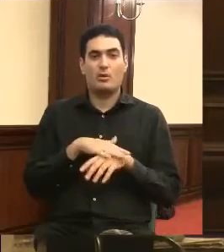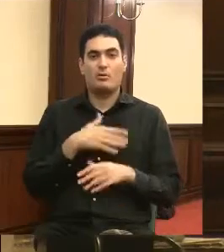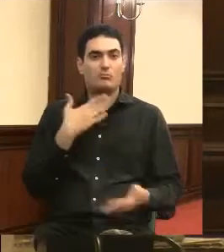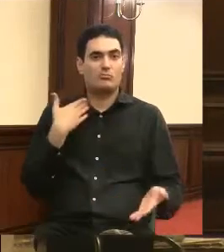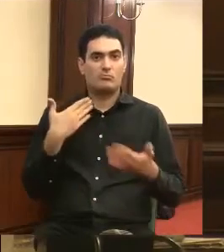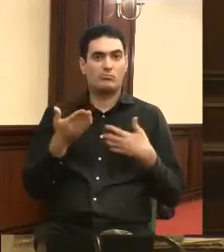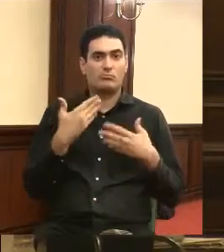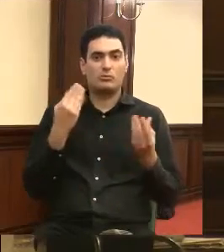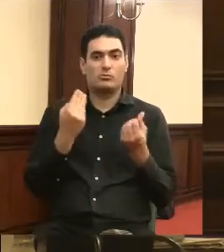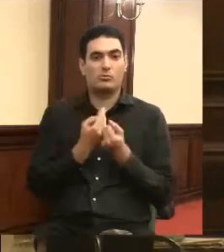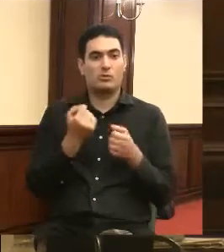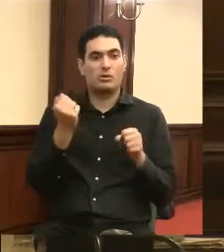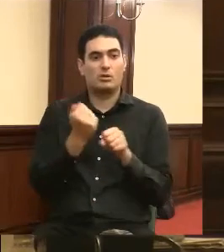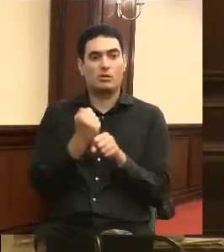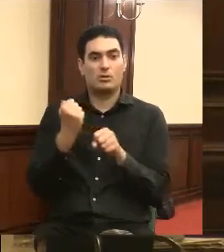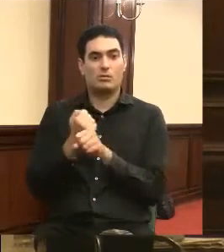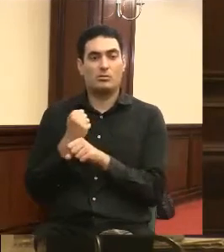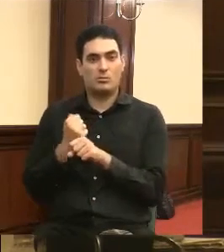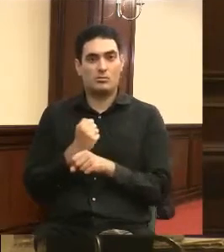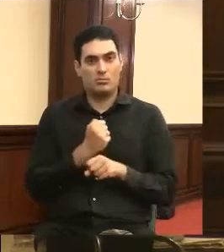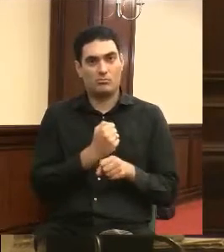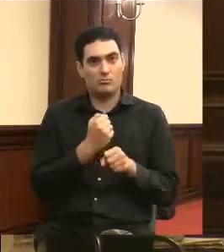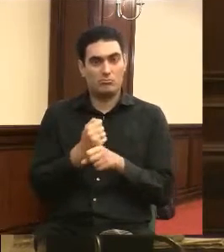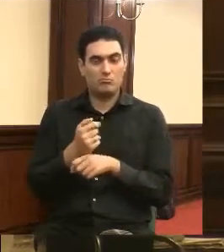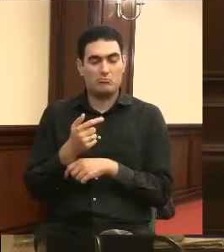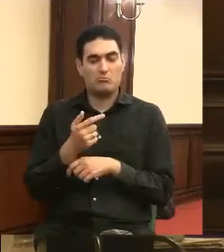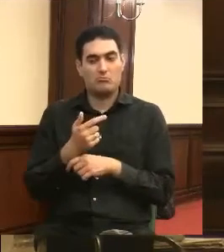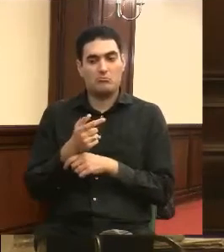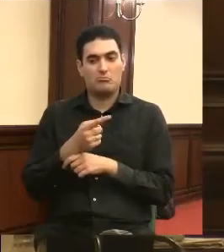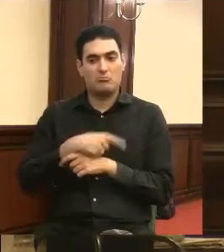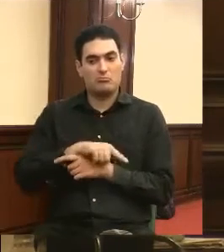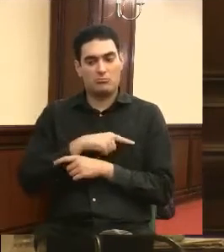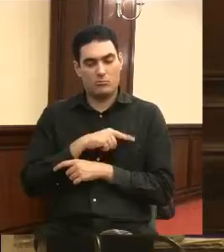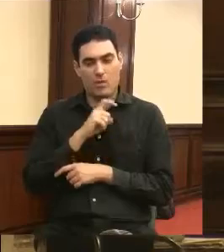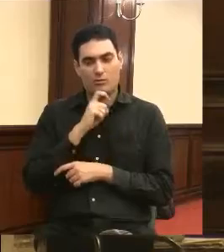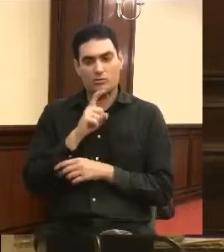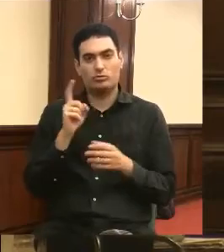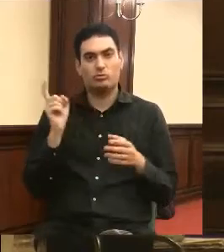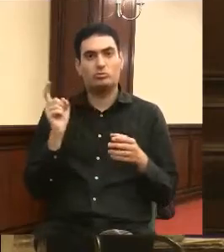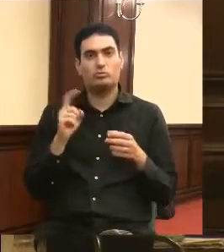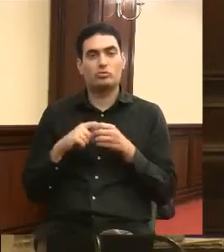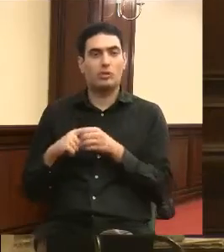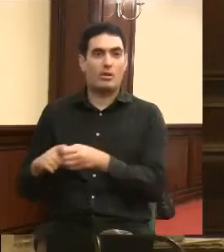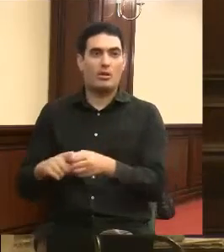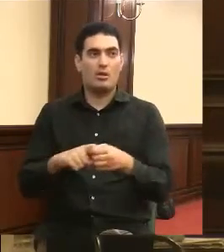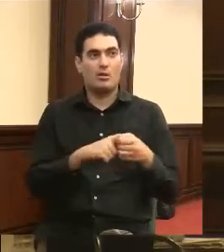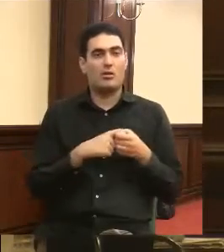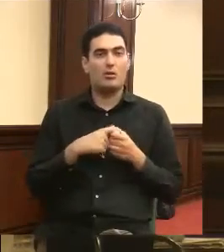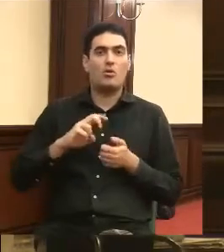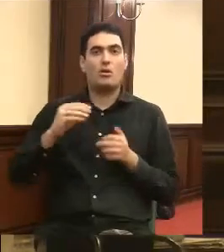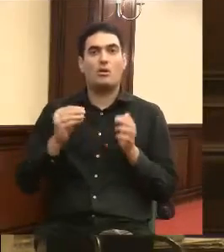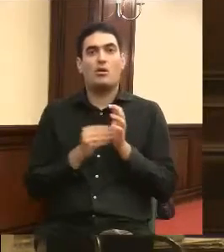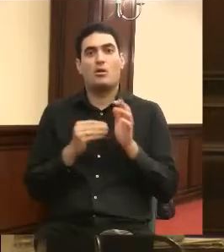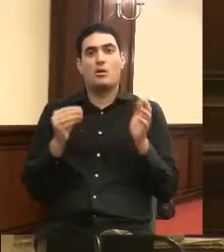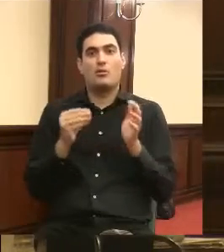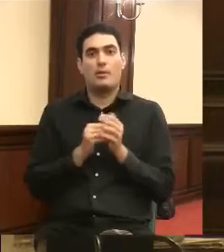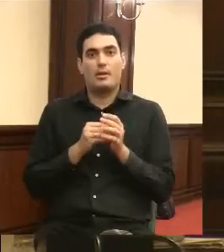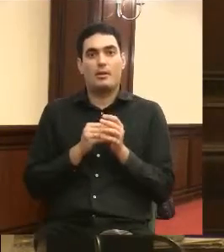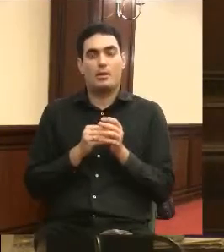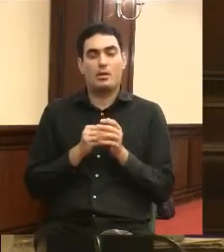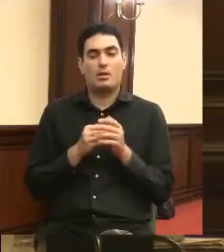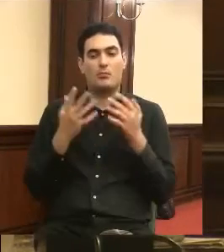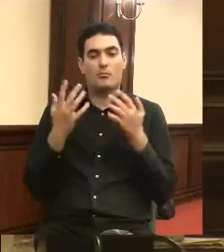hablado con los trabajadores y desde luego les trasladamos nuestra solidaridad, al igual que ha habido en otras ocasiones en este